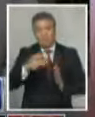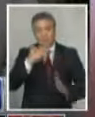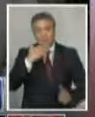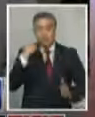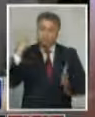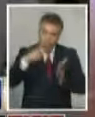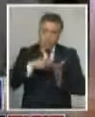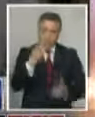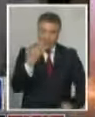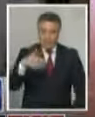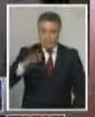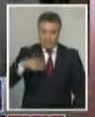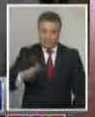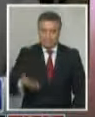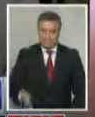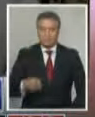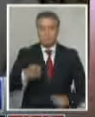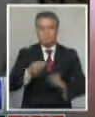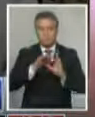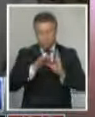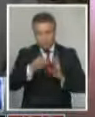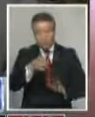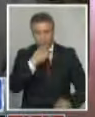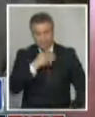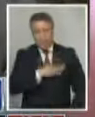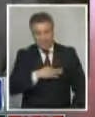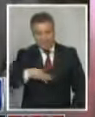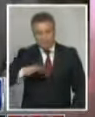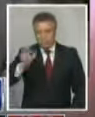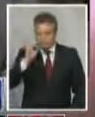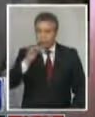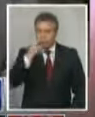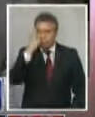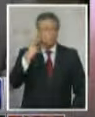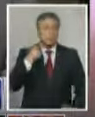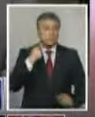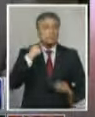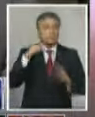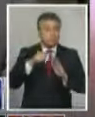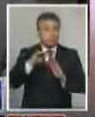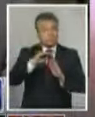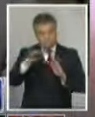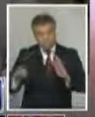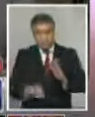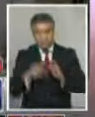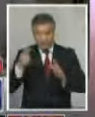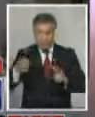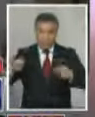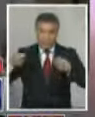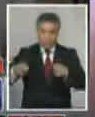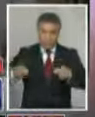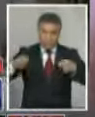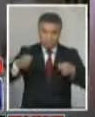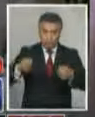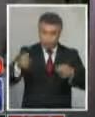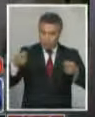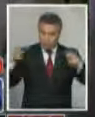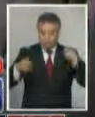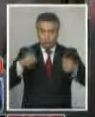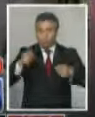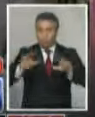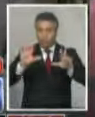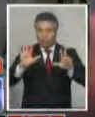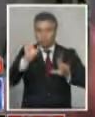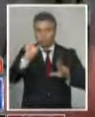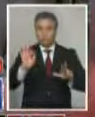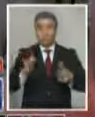2015. Perfecto, ministro. Bueno, una de las cosas que ha caído es precisamente la inversión. Cayó en un 8%. ¿Qué es lo que va a hacer el